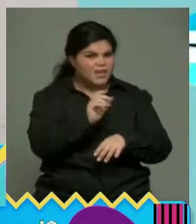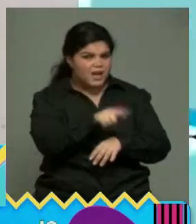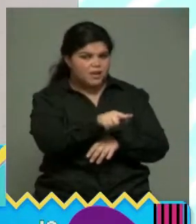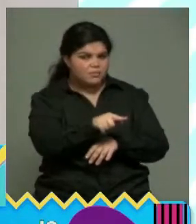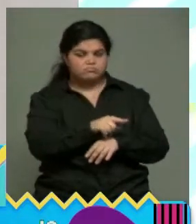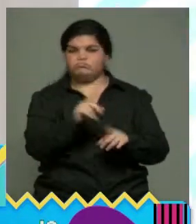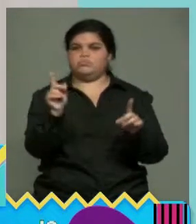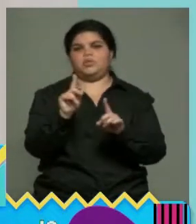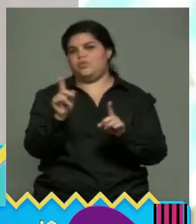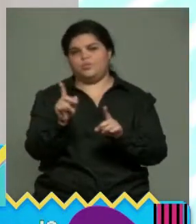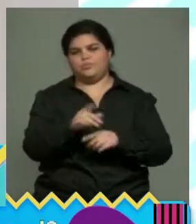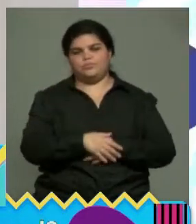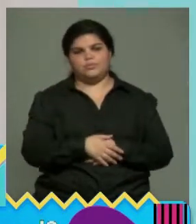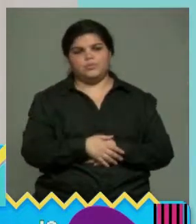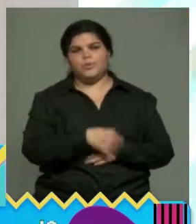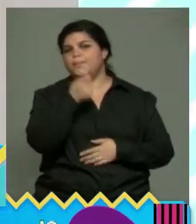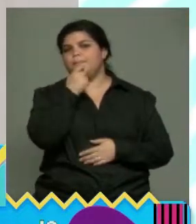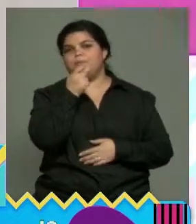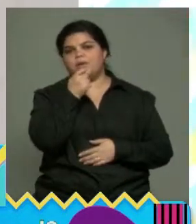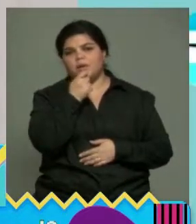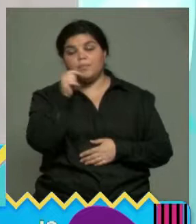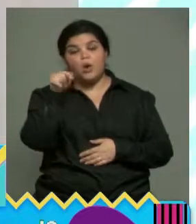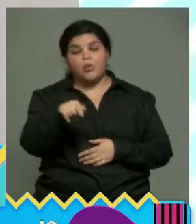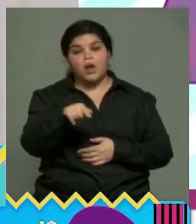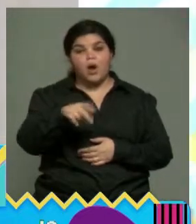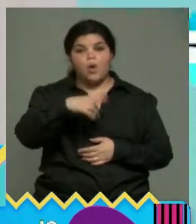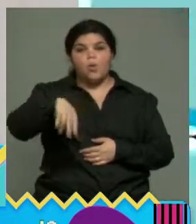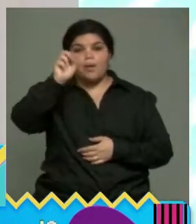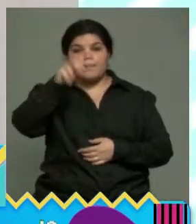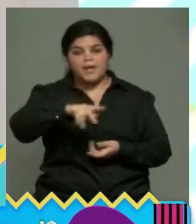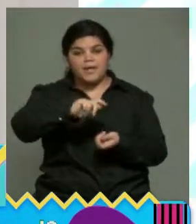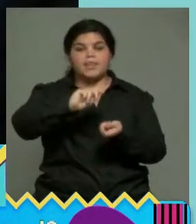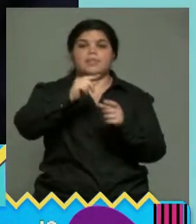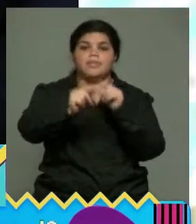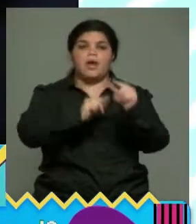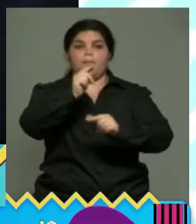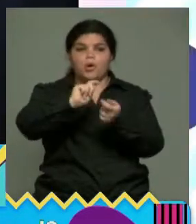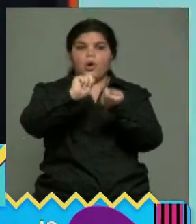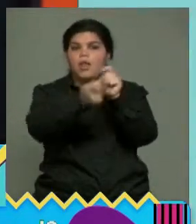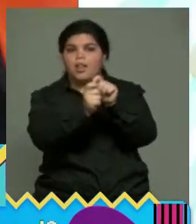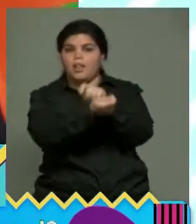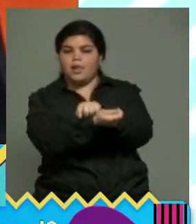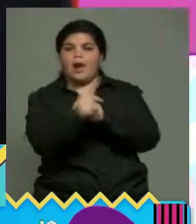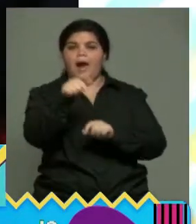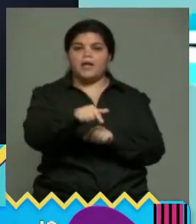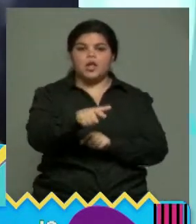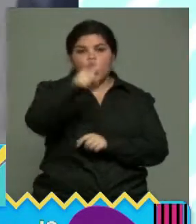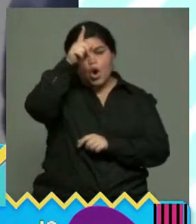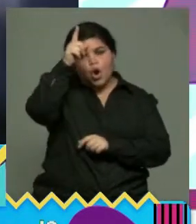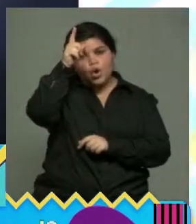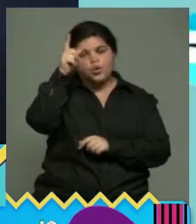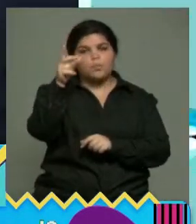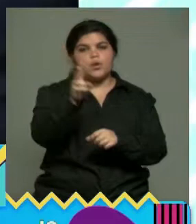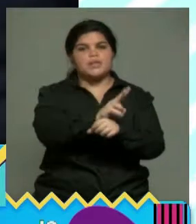ese momento, por ejemplo, Guaymallén está haciendo la transición, están trabajando en forma mixta, con preventores municipales